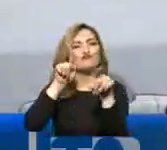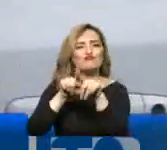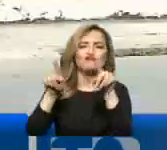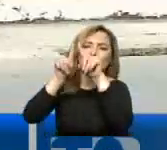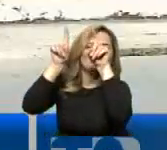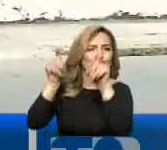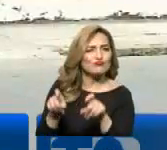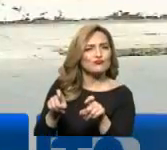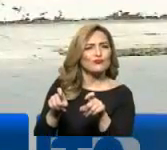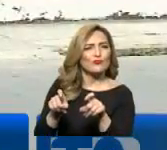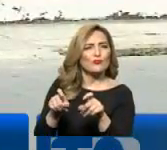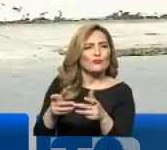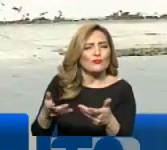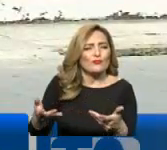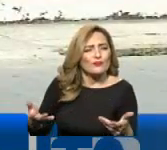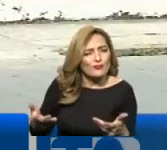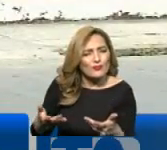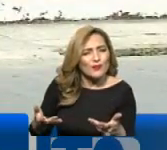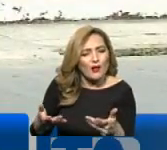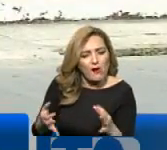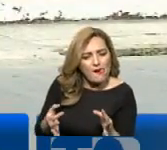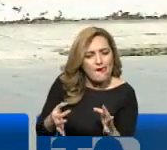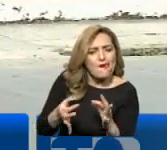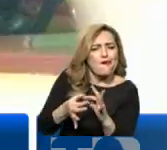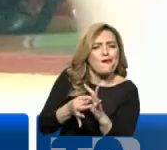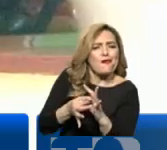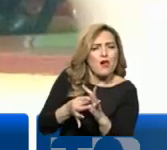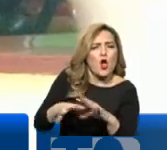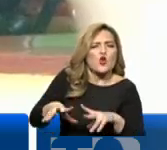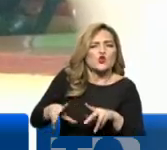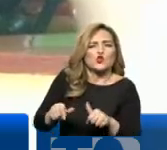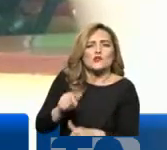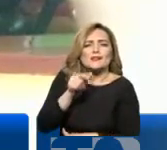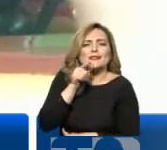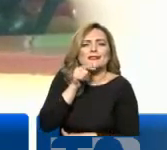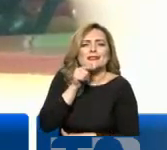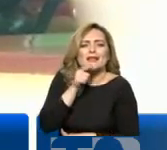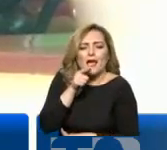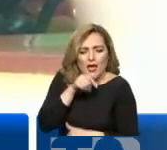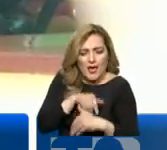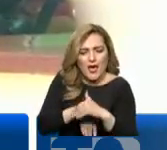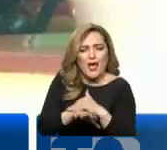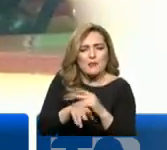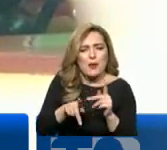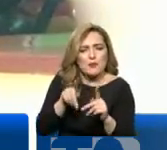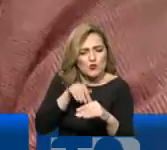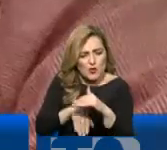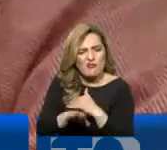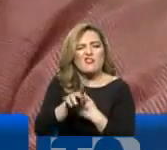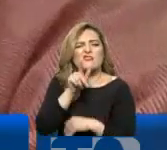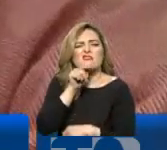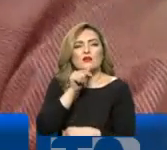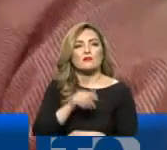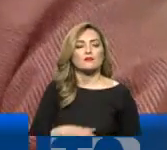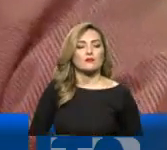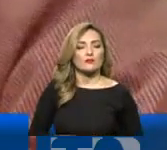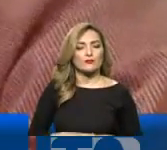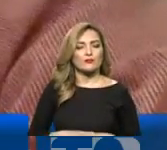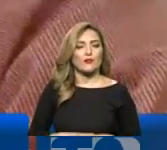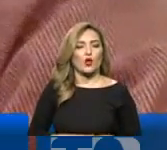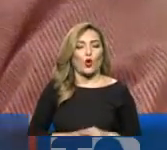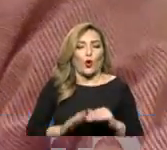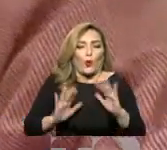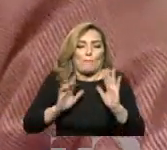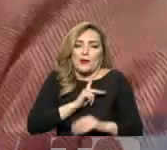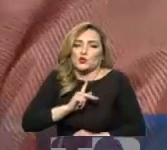pregunta. ¿Hasta dónde llega el nexo de la estructura? ¿Quién los dejó entrar a los hospitales? Bueno, personal no tengo